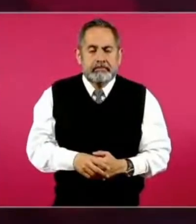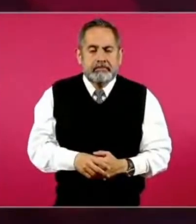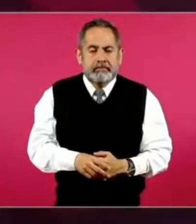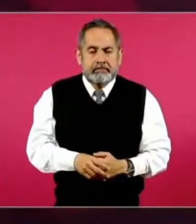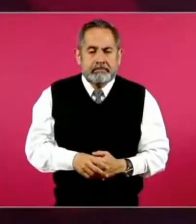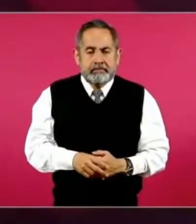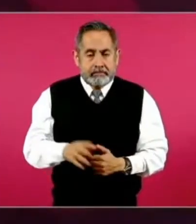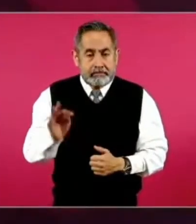fuese peor.